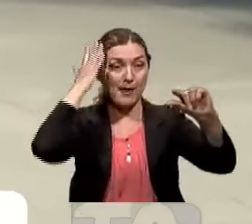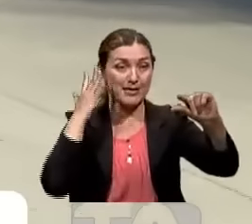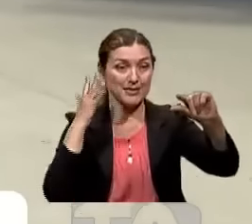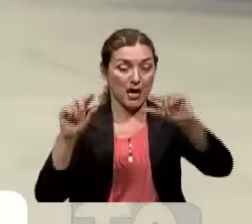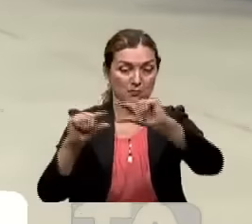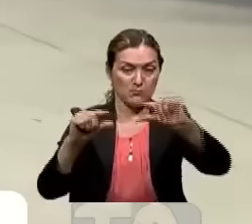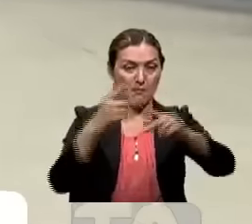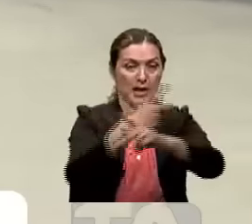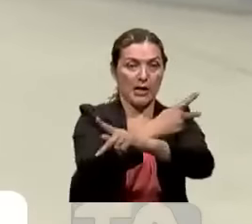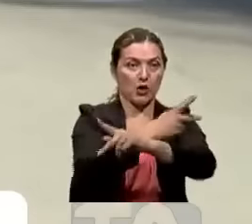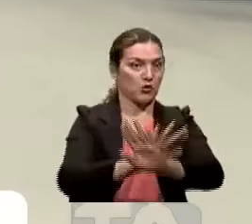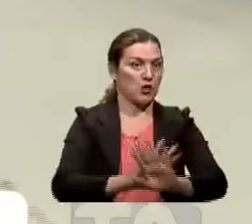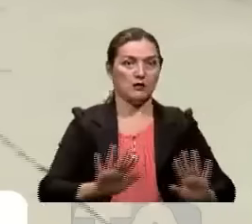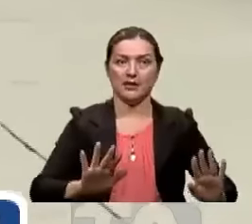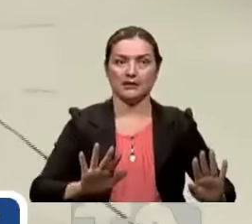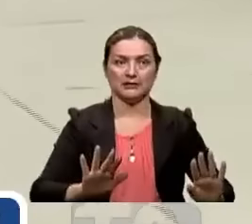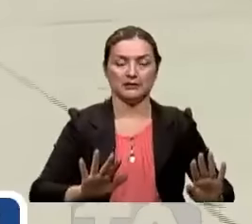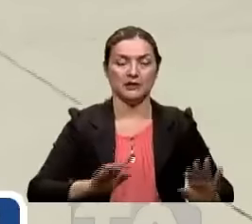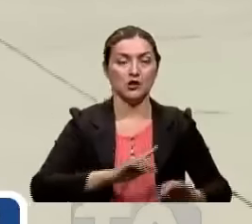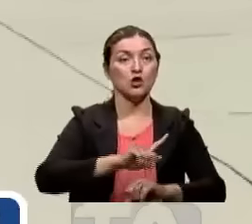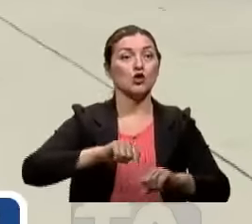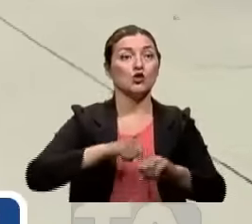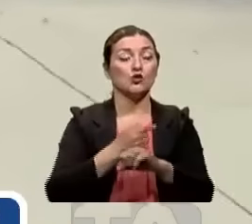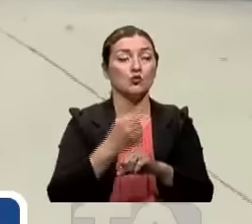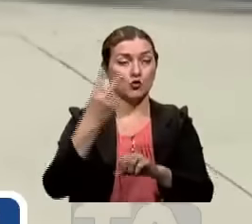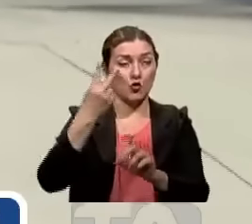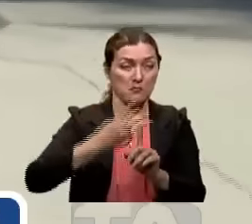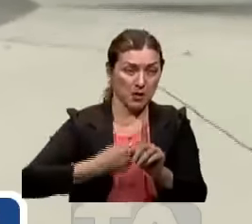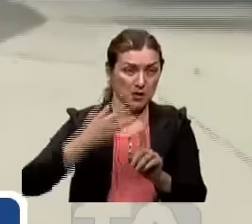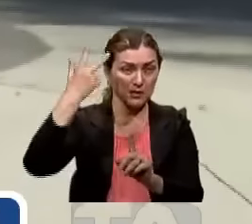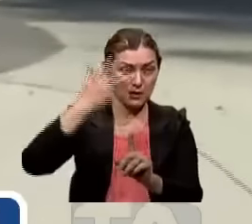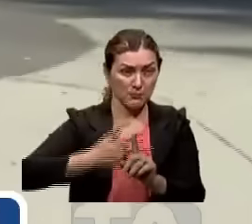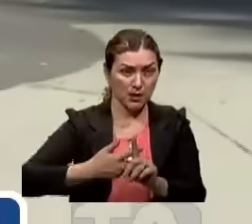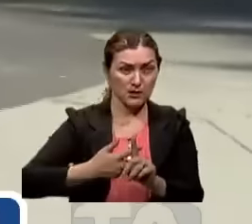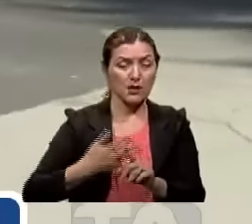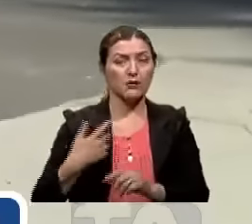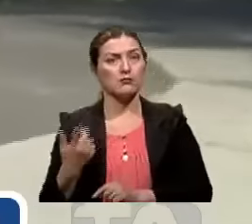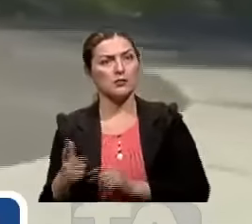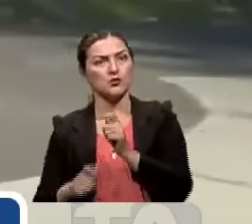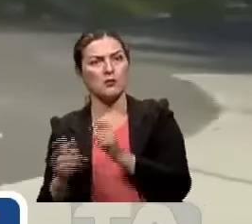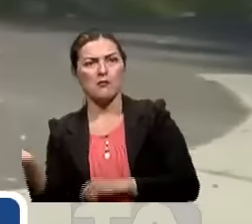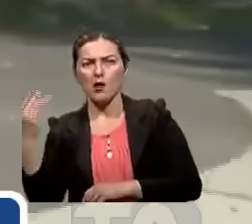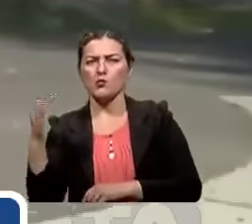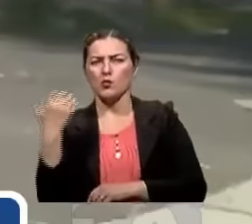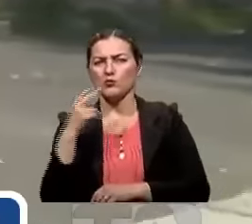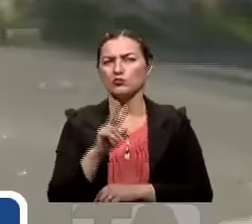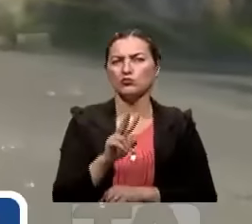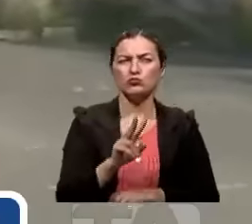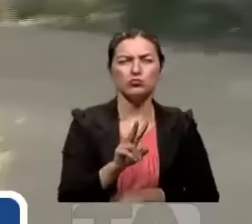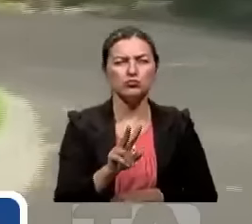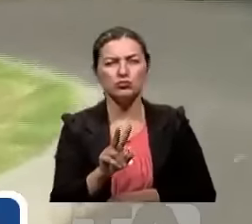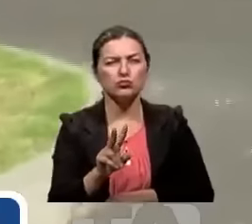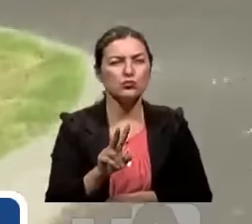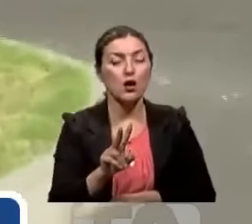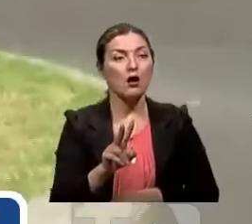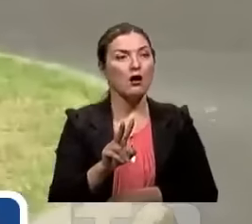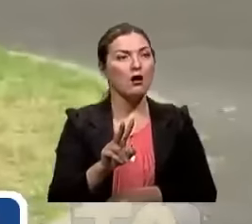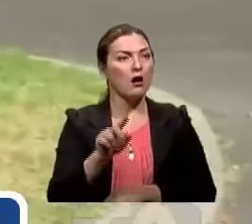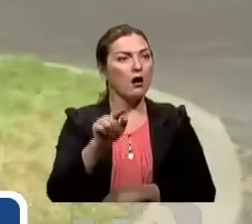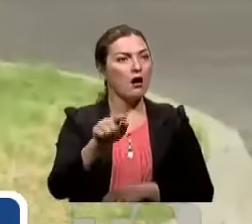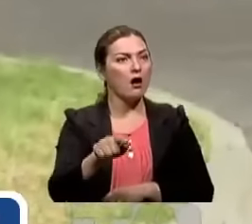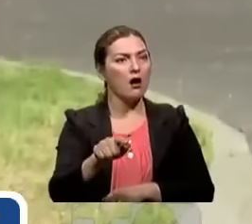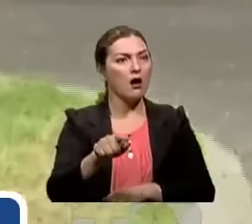pasado todo el tiempo, hasta que ya pasando unos 2 o 3 meses, nos acercamos varios vecinos a decir que por favor retiren sus